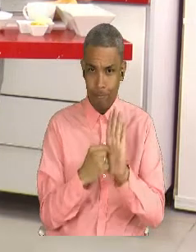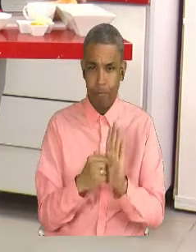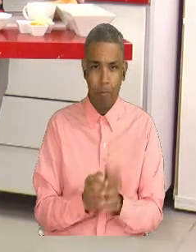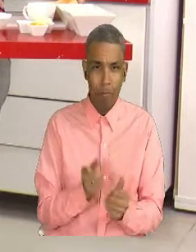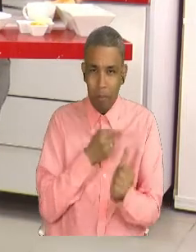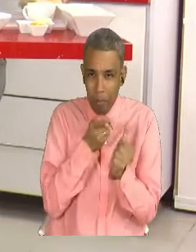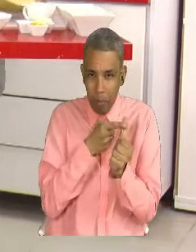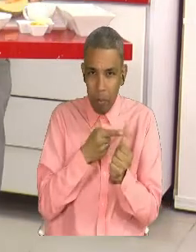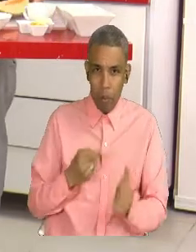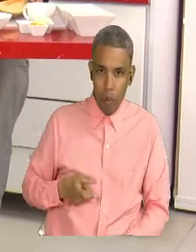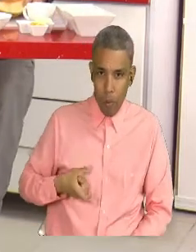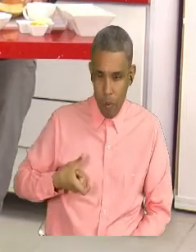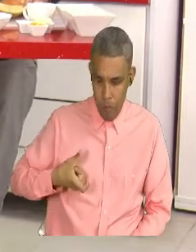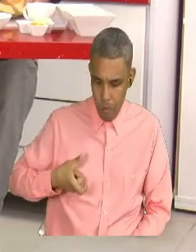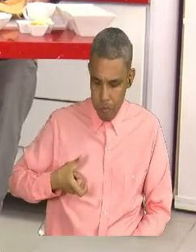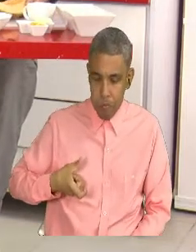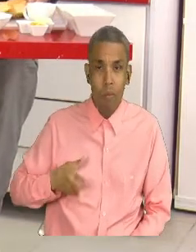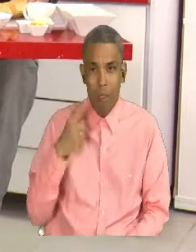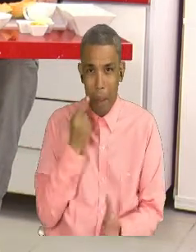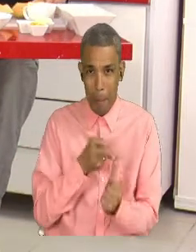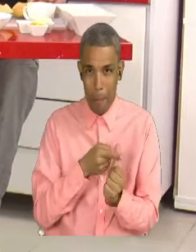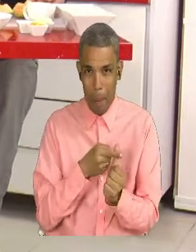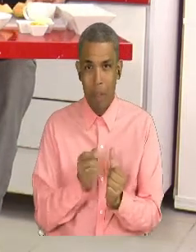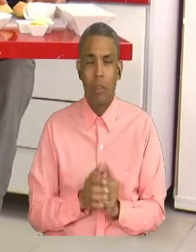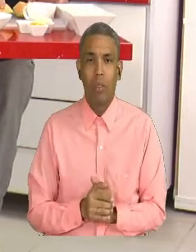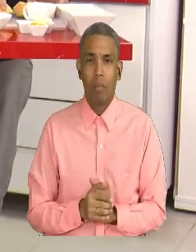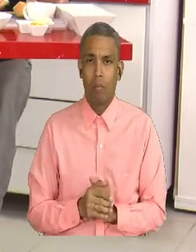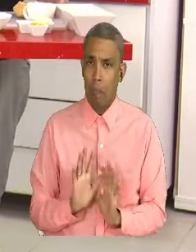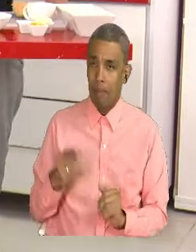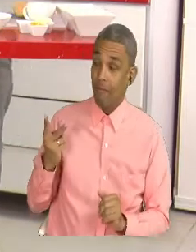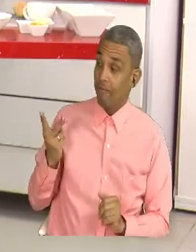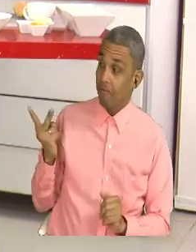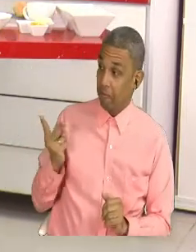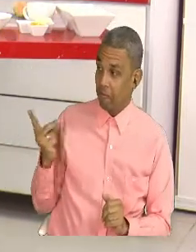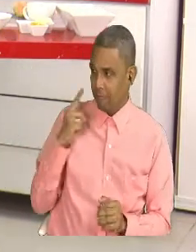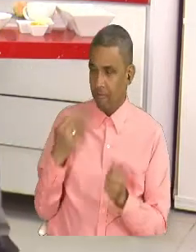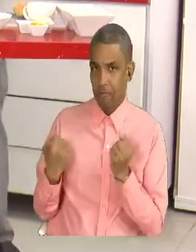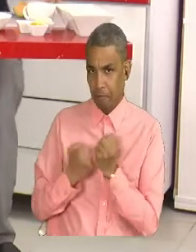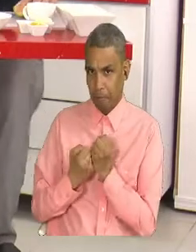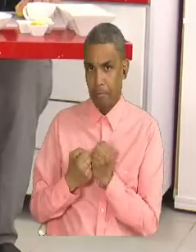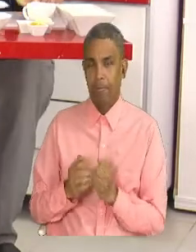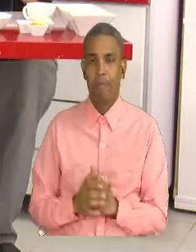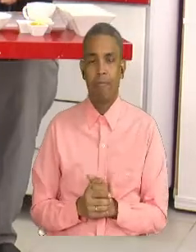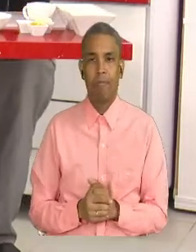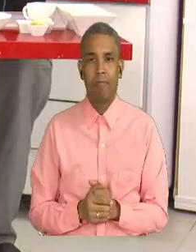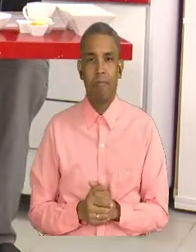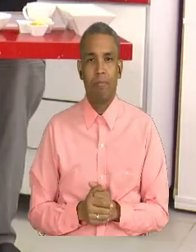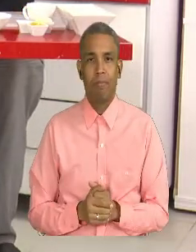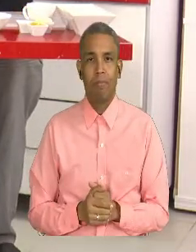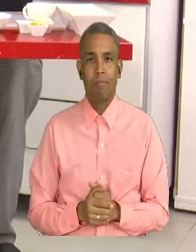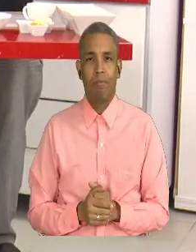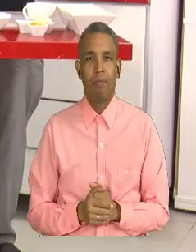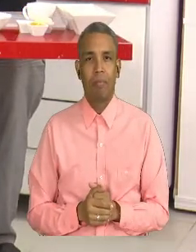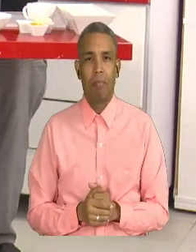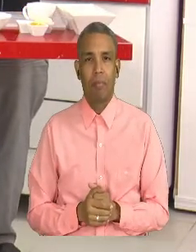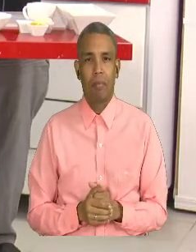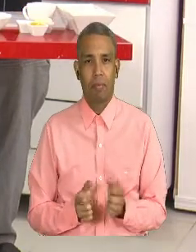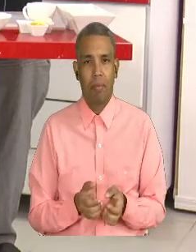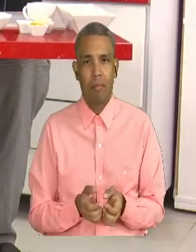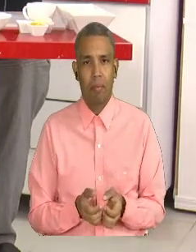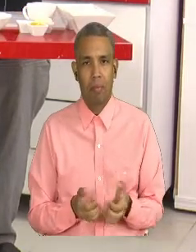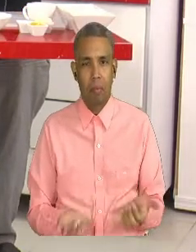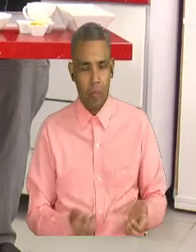ingredientes. Entonces, como siempre trabajamos los dos, Rochi, vamos a partir el melón. Ajá. La idea es que... ¿De qué forma? Pelamos el